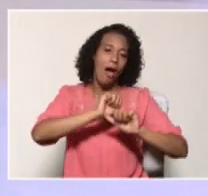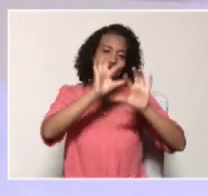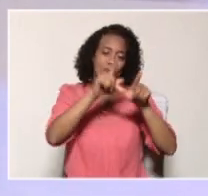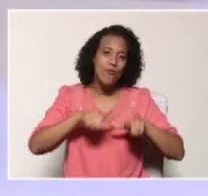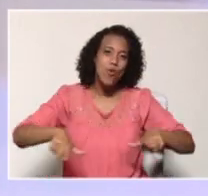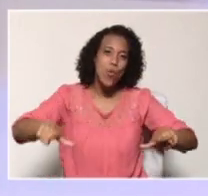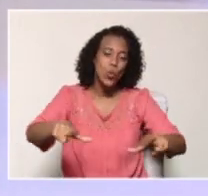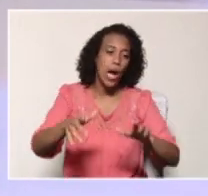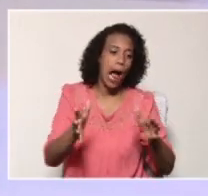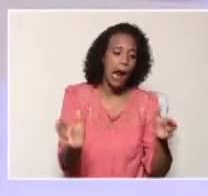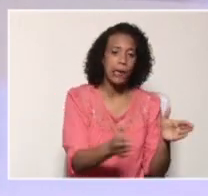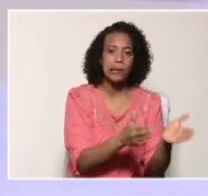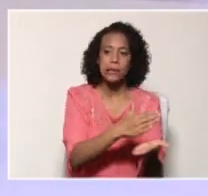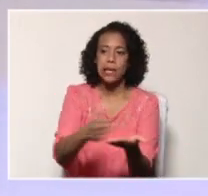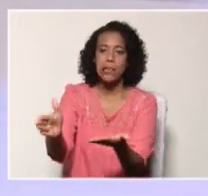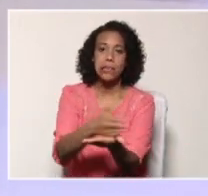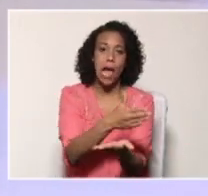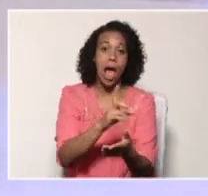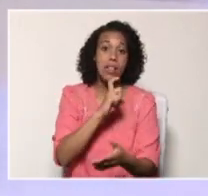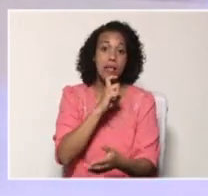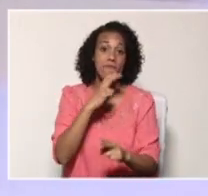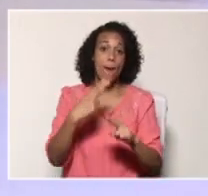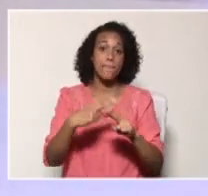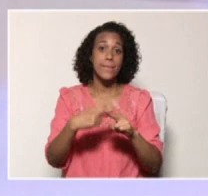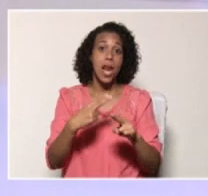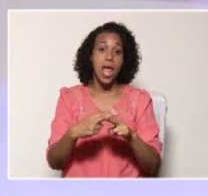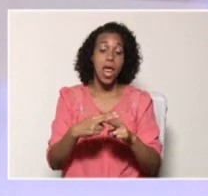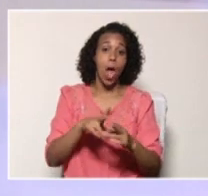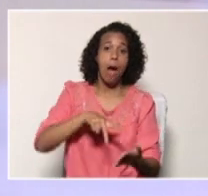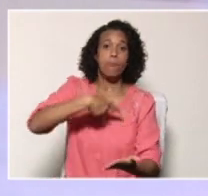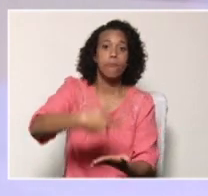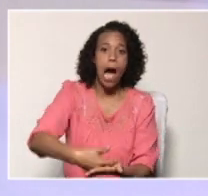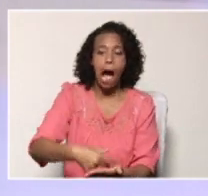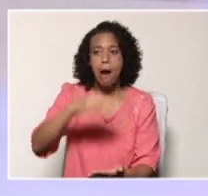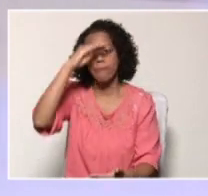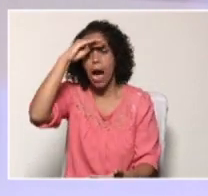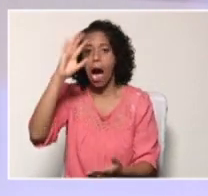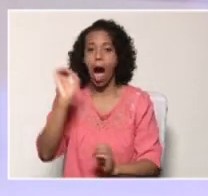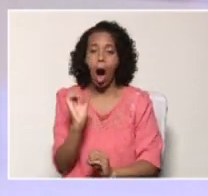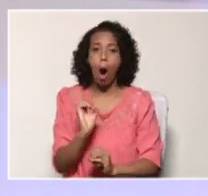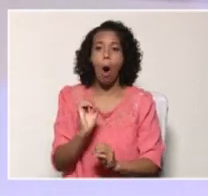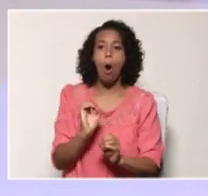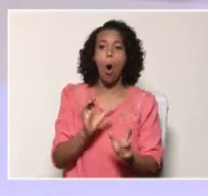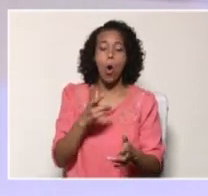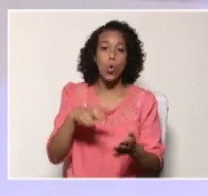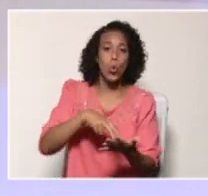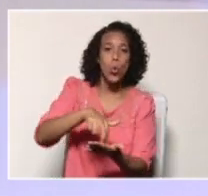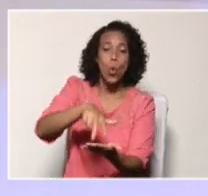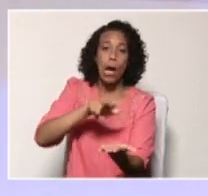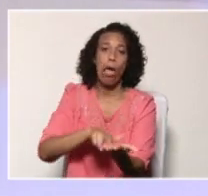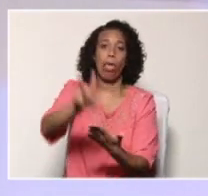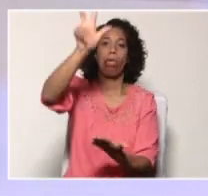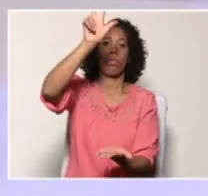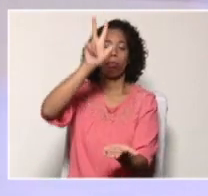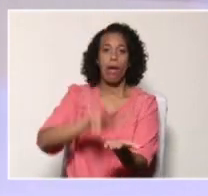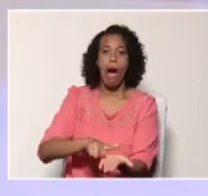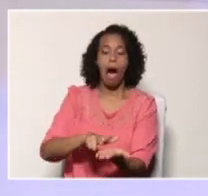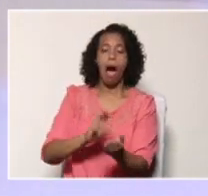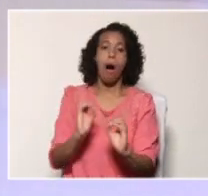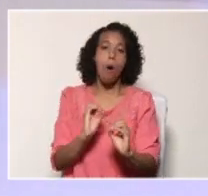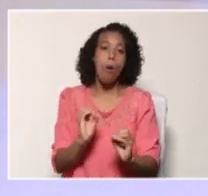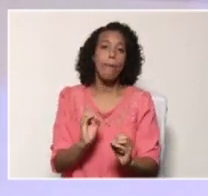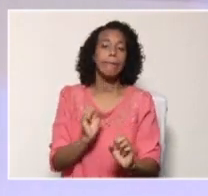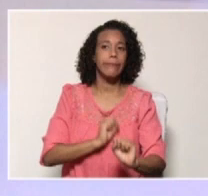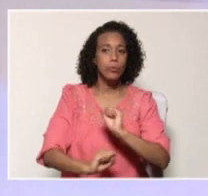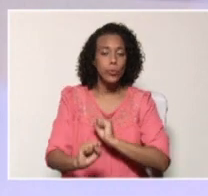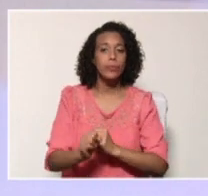mobiliario, quitar las cosas que pueden ser de peligro y que se pueda caer, buscar que la superficie de la zona donde está corriendo sea plana